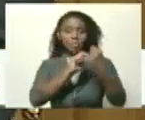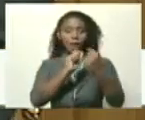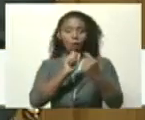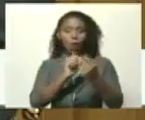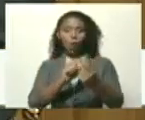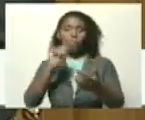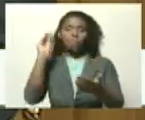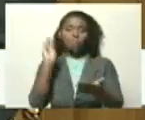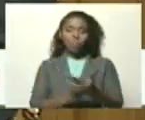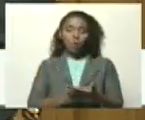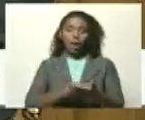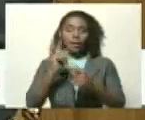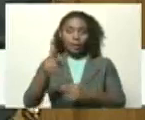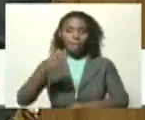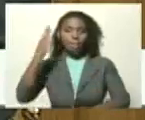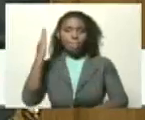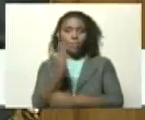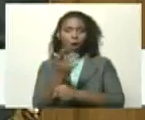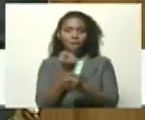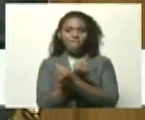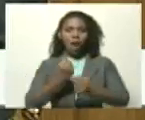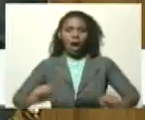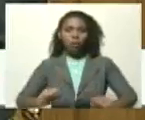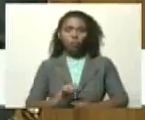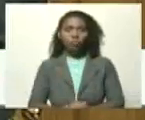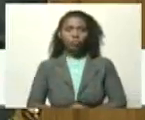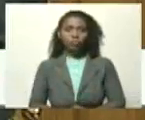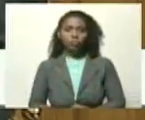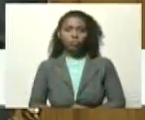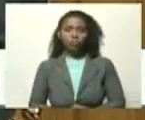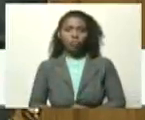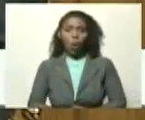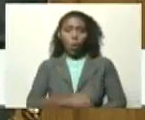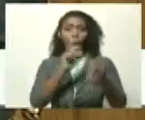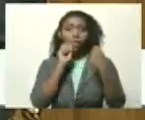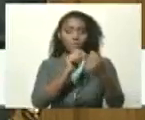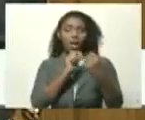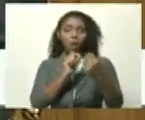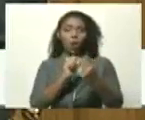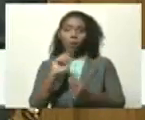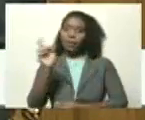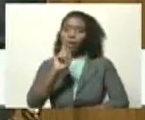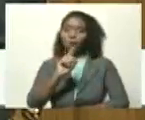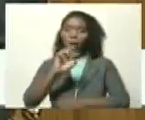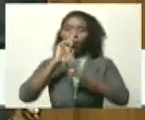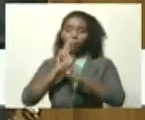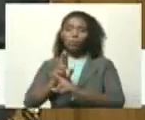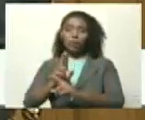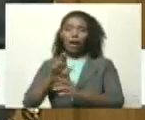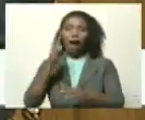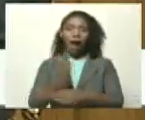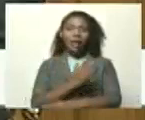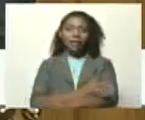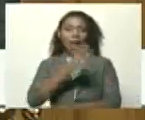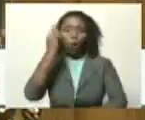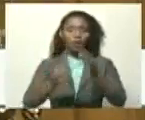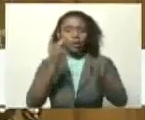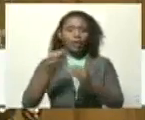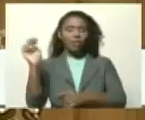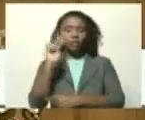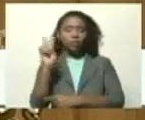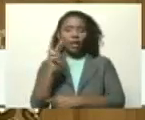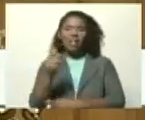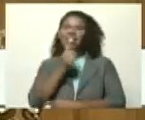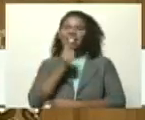impunidad está condenado al fracaso. Un diálogo sin que se responda ante la justicia de Venezuela, de